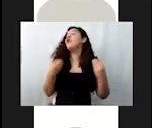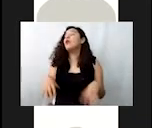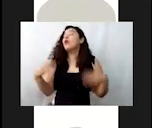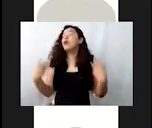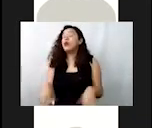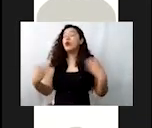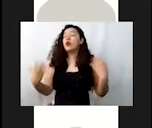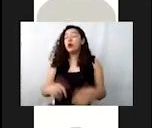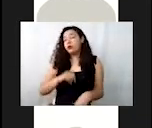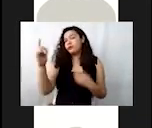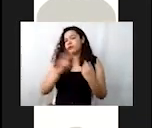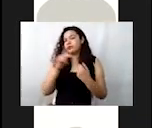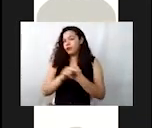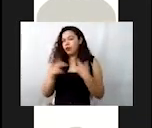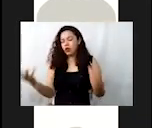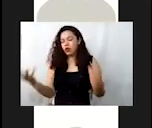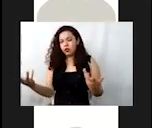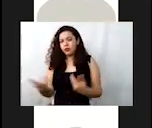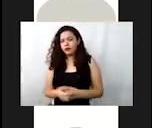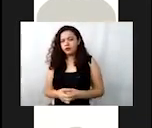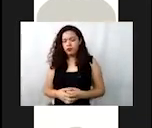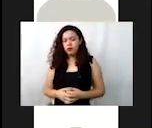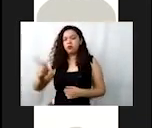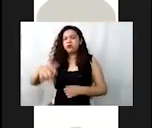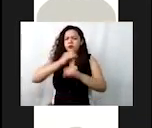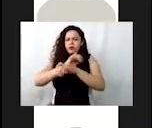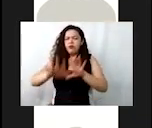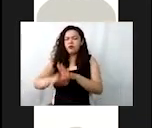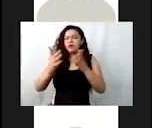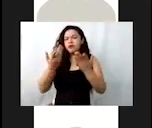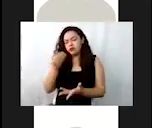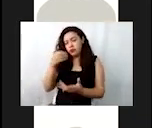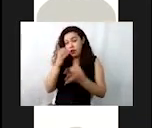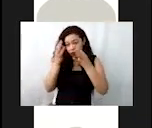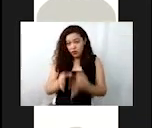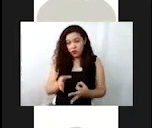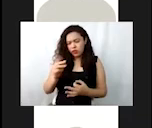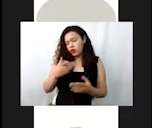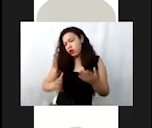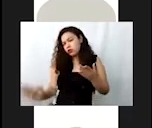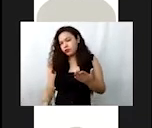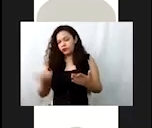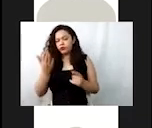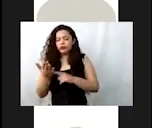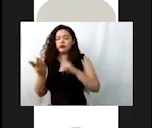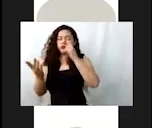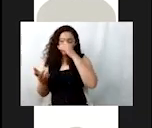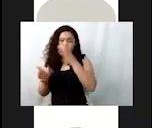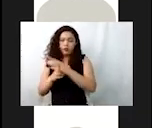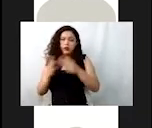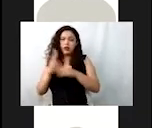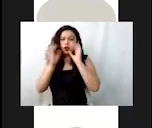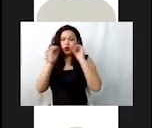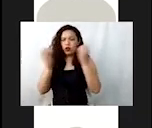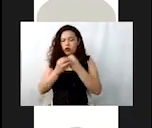países. Hacen constantemente informes alternativos, tienen herramientas para facilitar que organizaciones de base